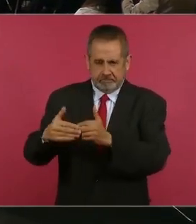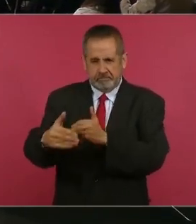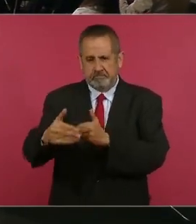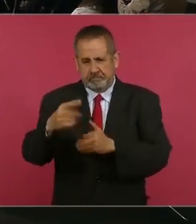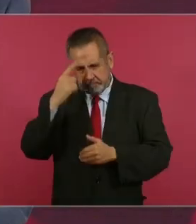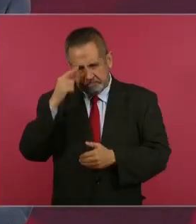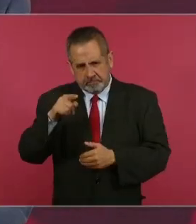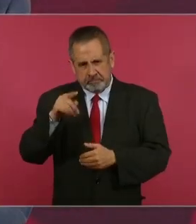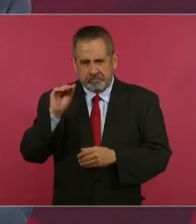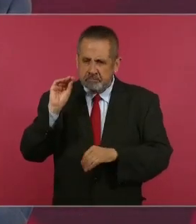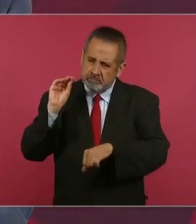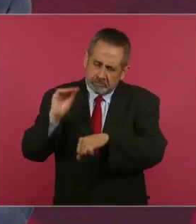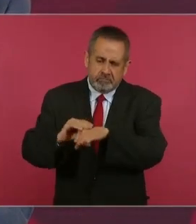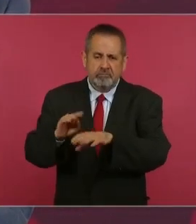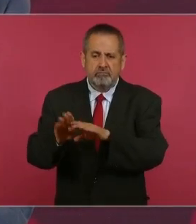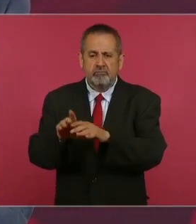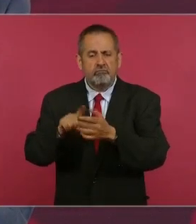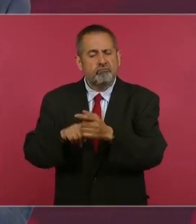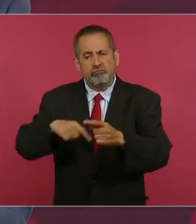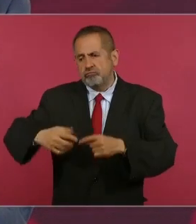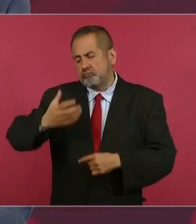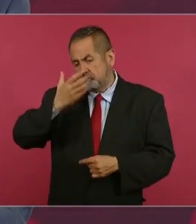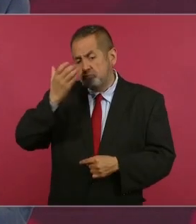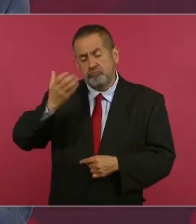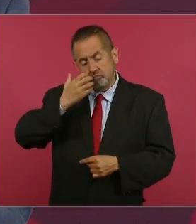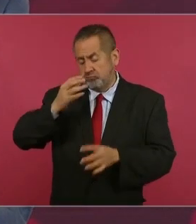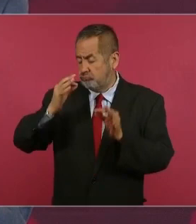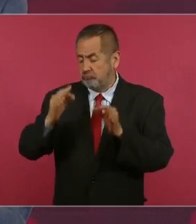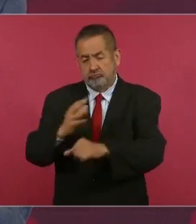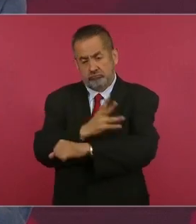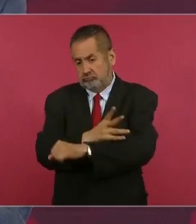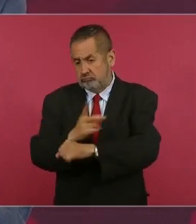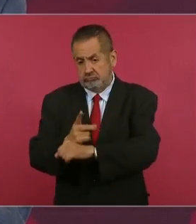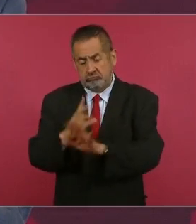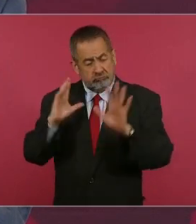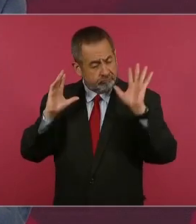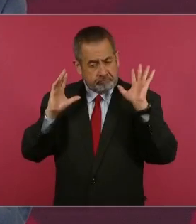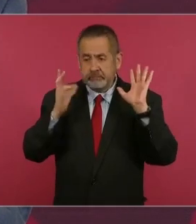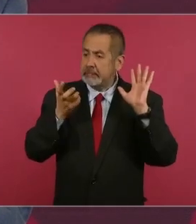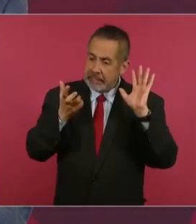que se vaya estableciendo el hábito de la honestidad.